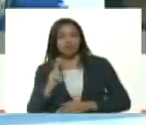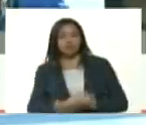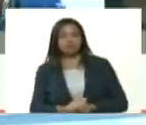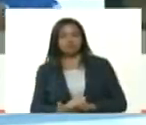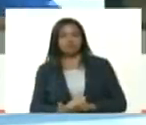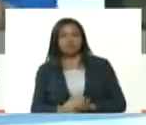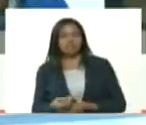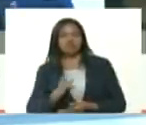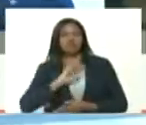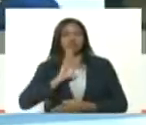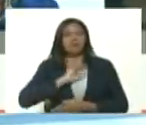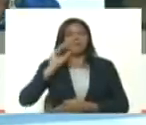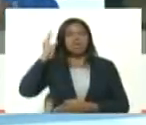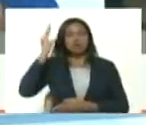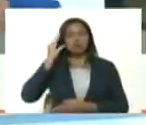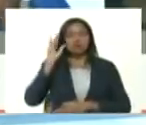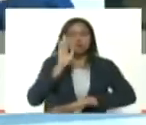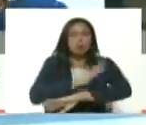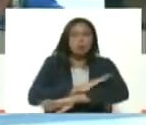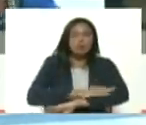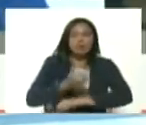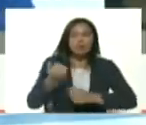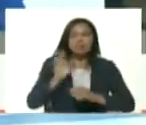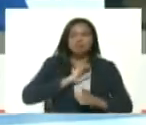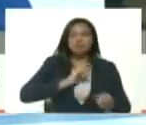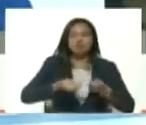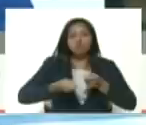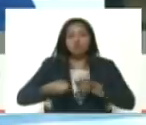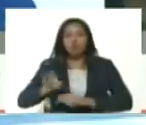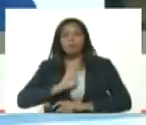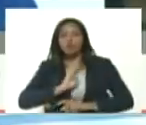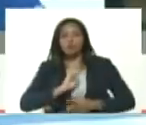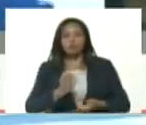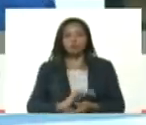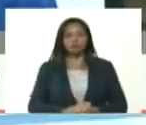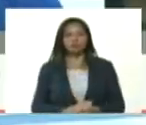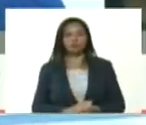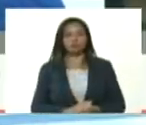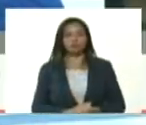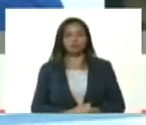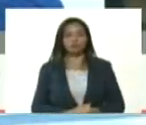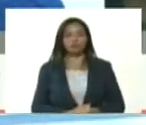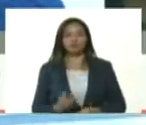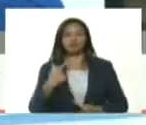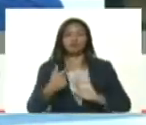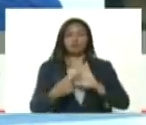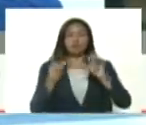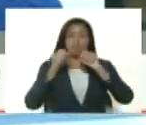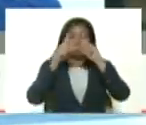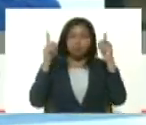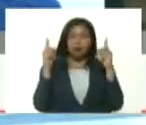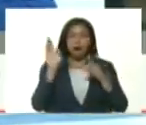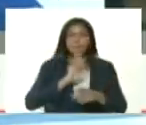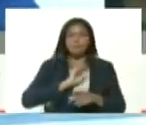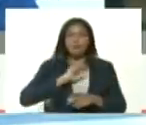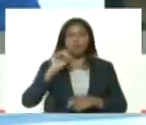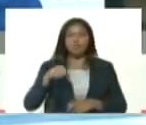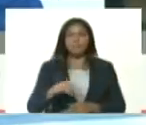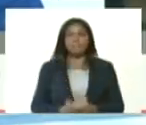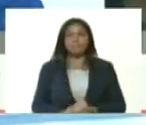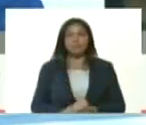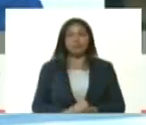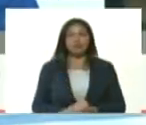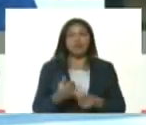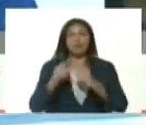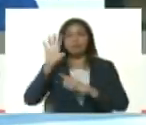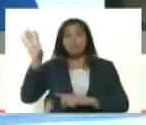la autoconciencia, a la autodisciplina, al autocontrol. Eso ha dejado asombrado a propios, a